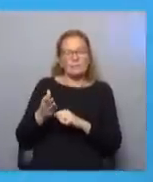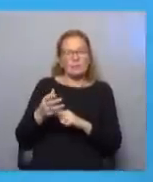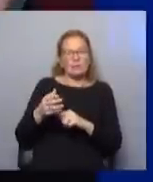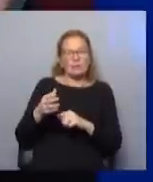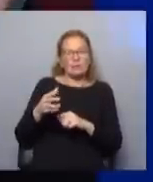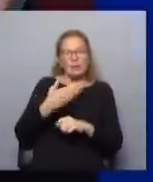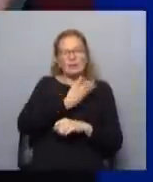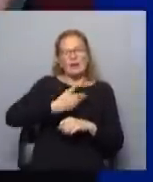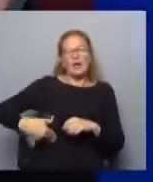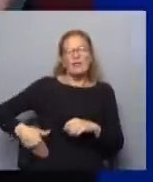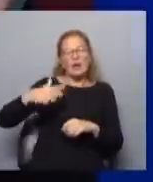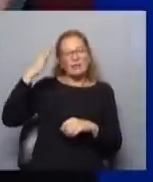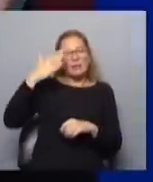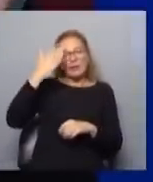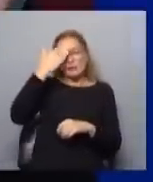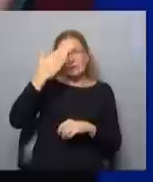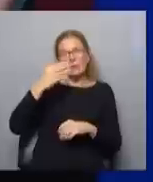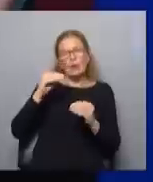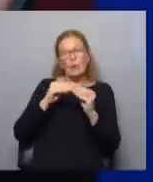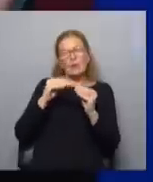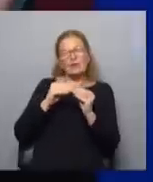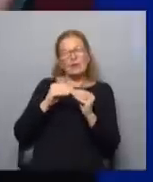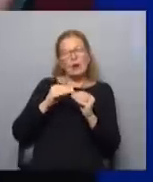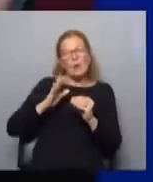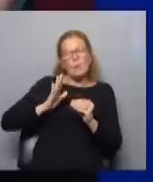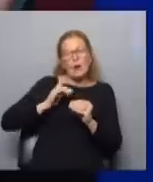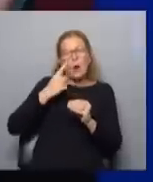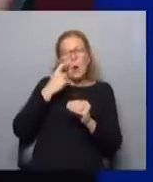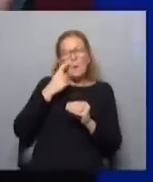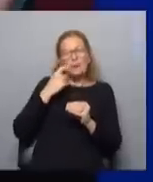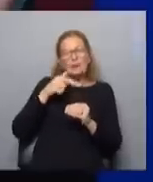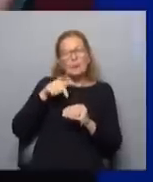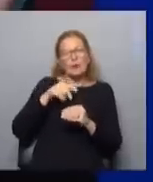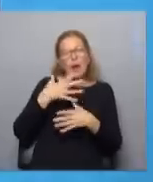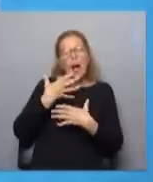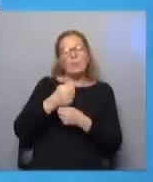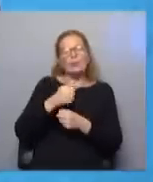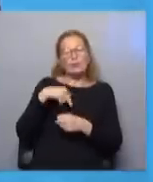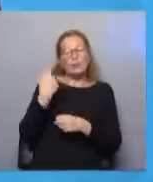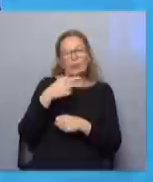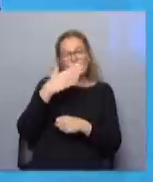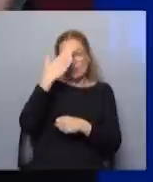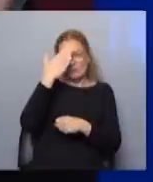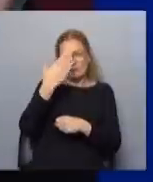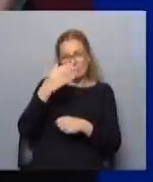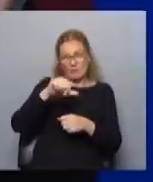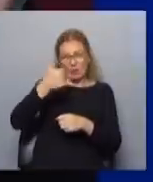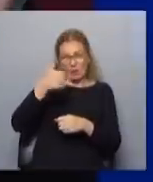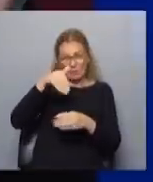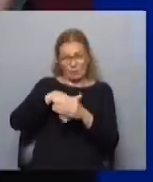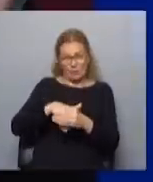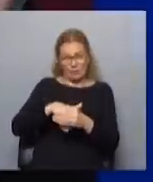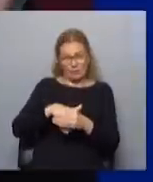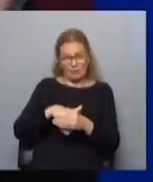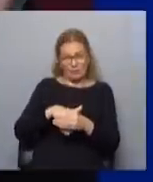banda en este frente amplio que imagino se verá el compañero o la compañera que le toque te conociera en el otoño pues frente a va a ganar la próxima elección sí sí yo